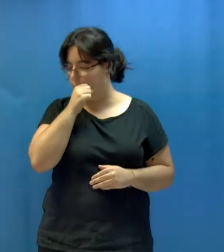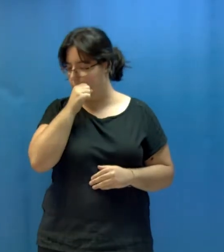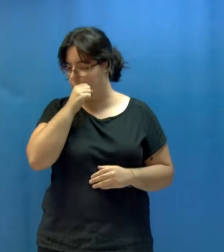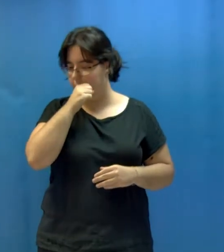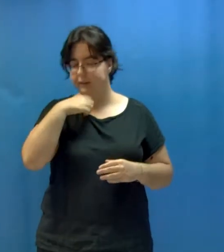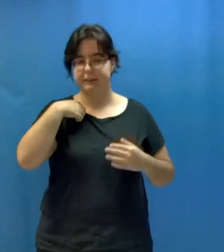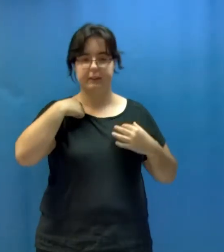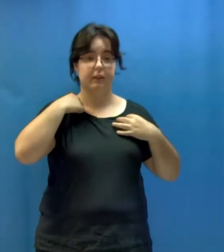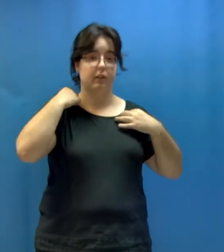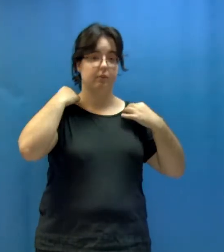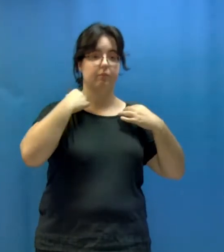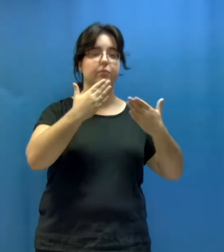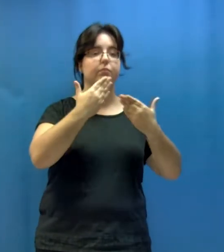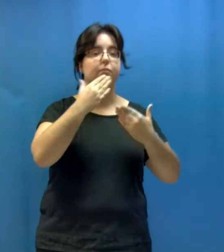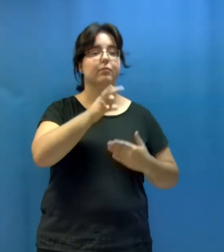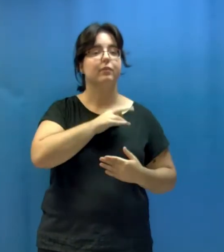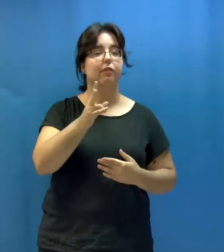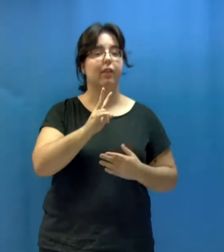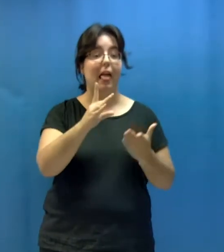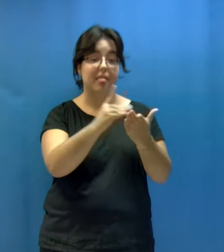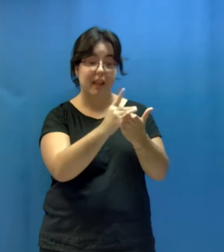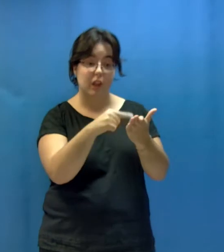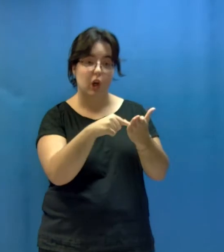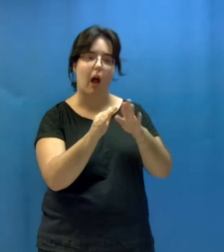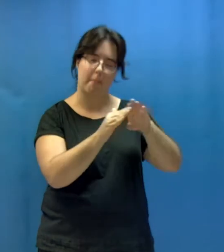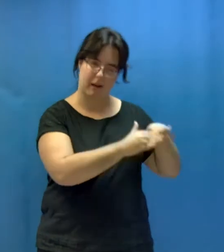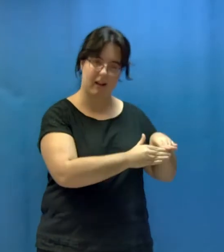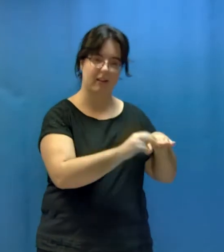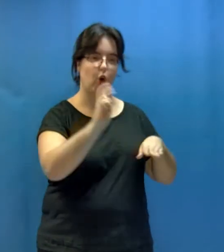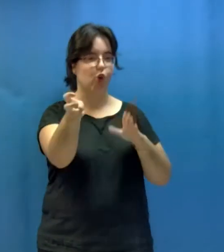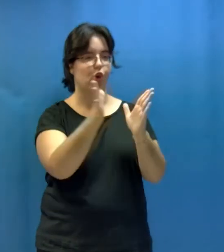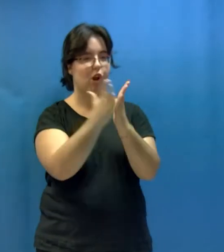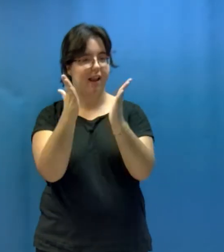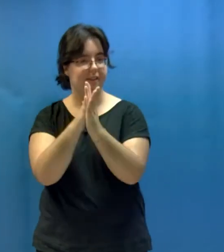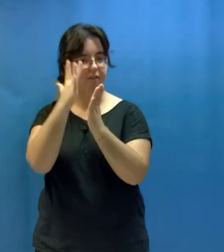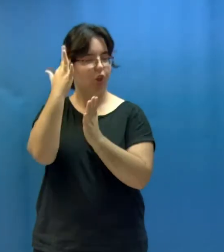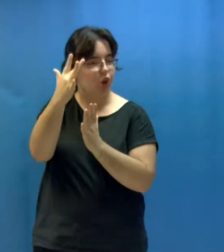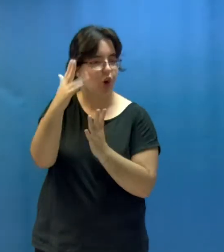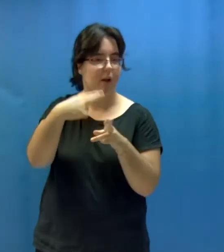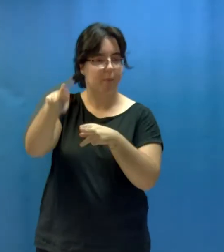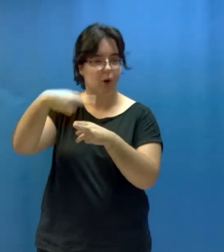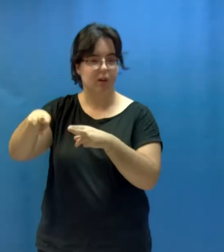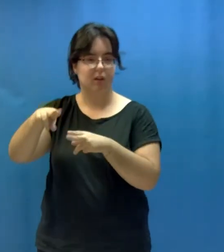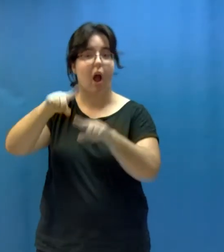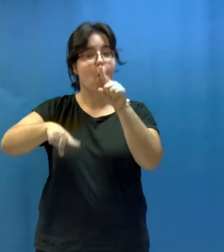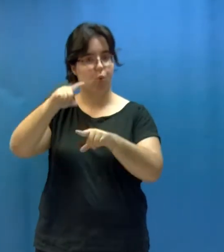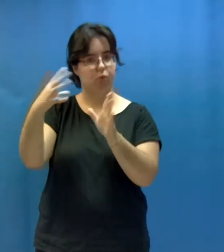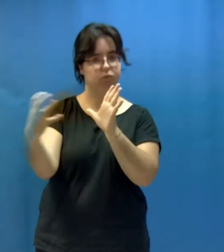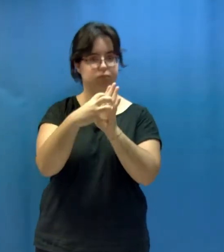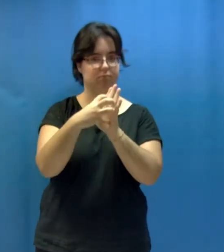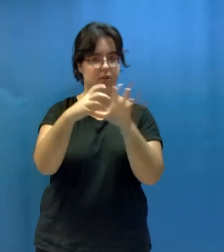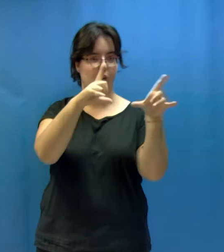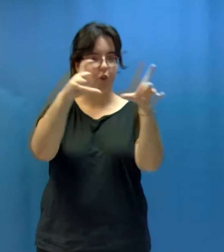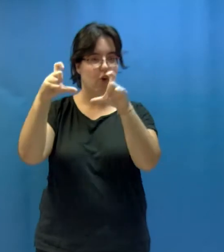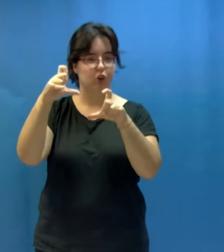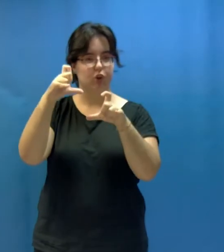Moltes gràcies, senyor Vidal. A més de diccionaris, n'hi ha altres llibres que parlen de política, que parlen de sociologia. Alguns inclús tenen fotos de falangistes, també en la seva biblioteca